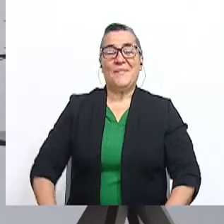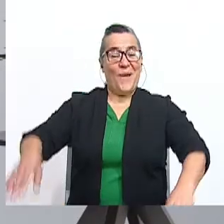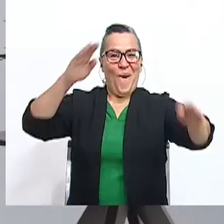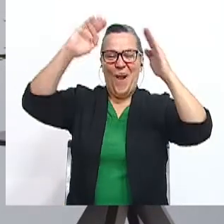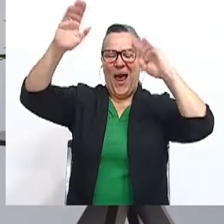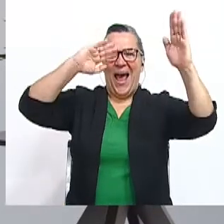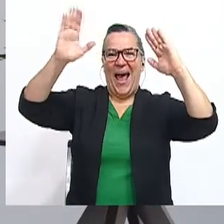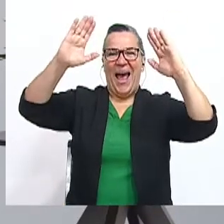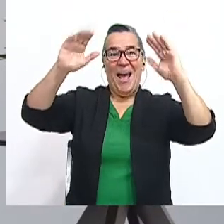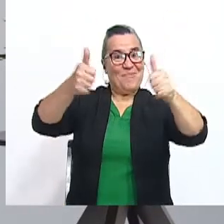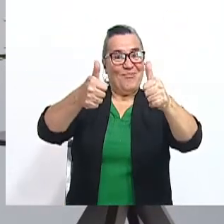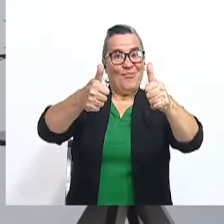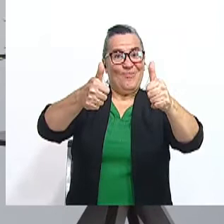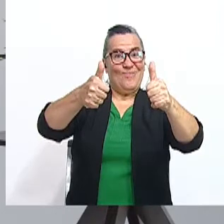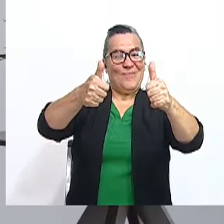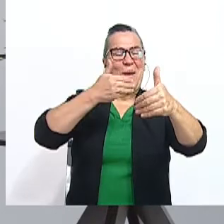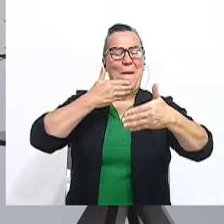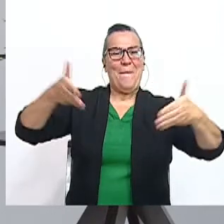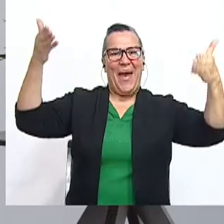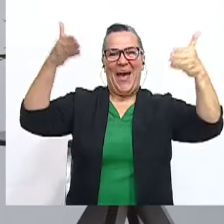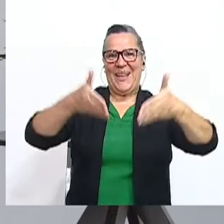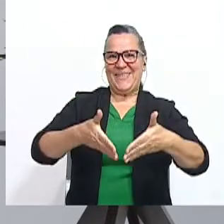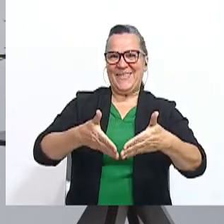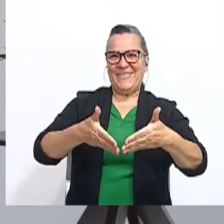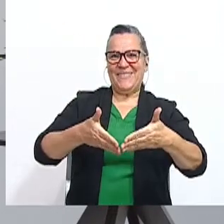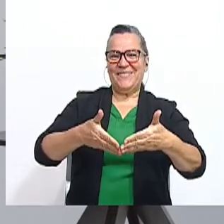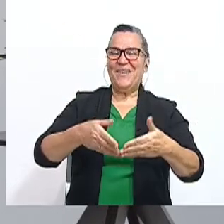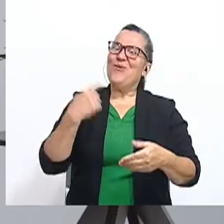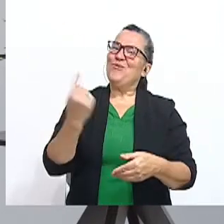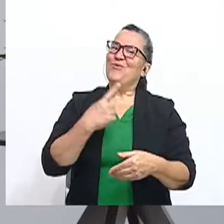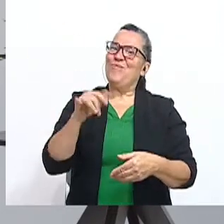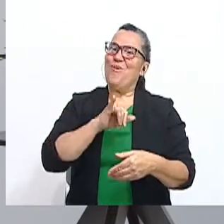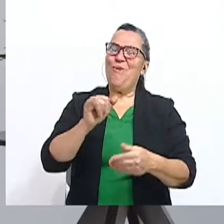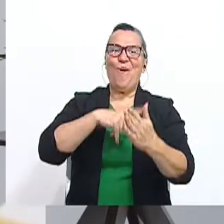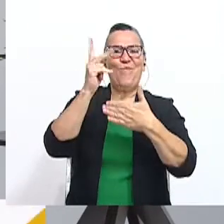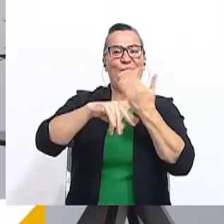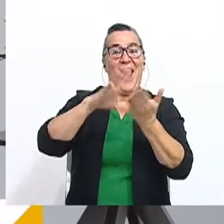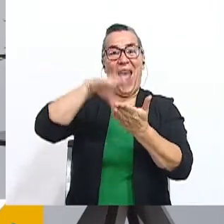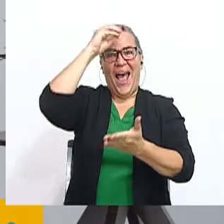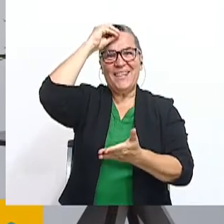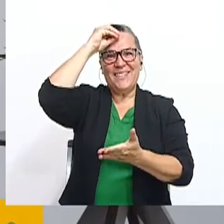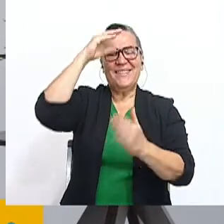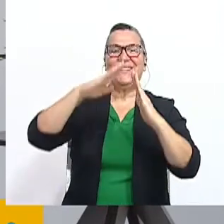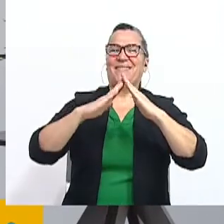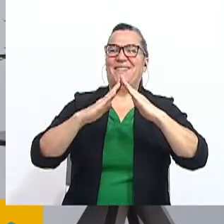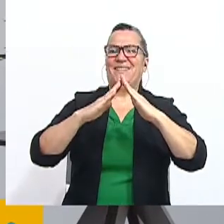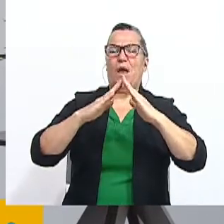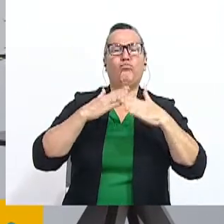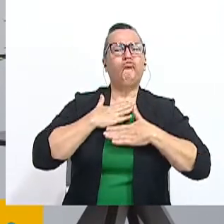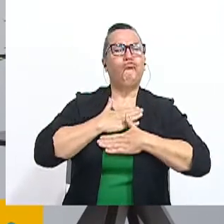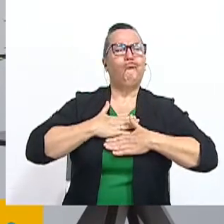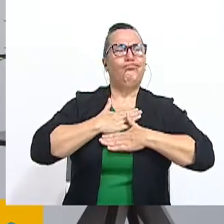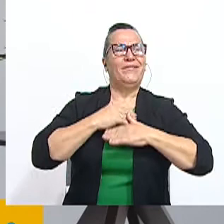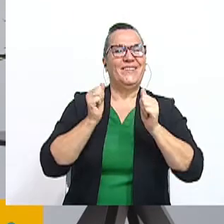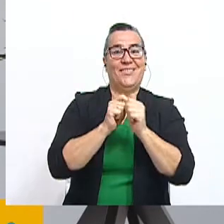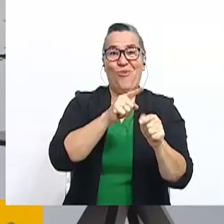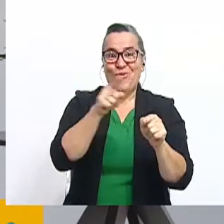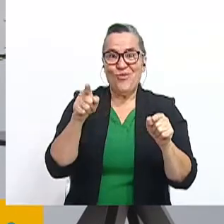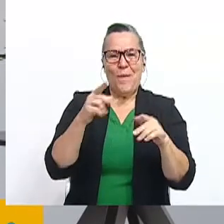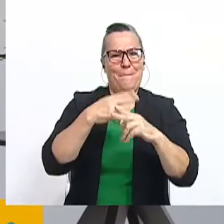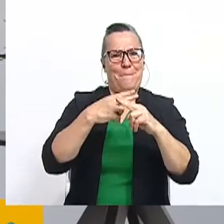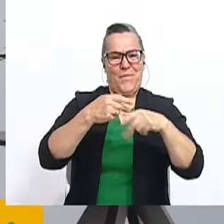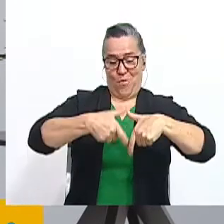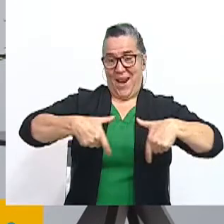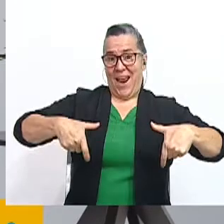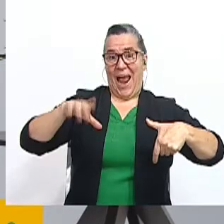Hola, ¿cómo están? Bienvenidos, como siempre, a su programa Aprendo en Casa. Es un placer estar con ustedes. Mi nombre